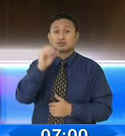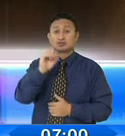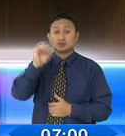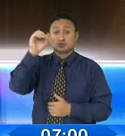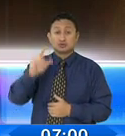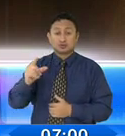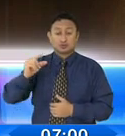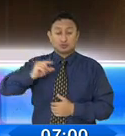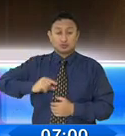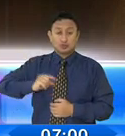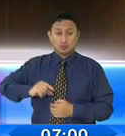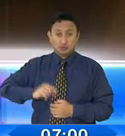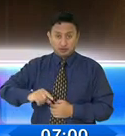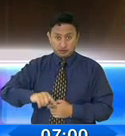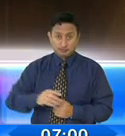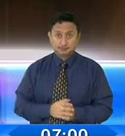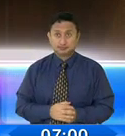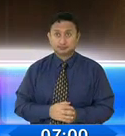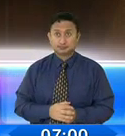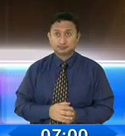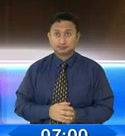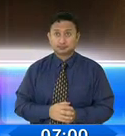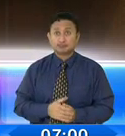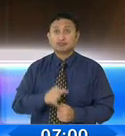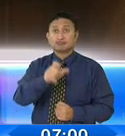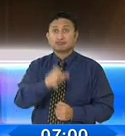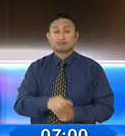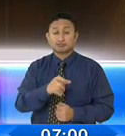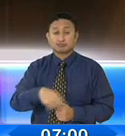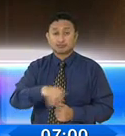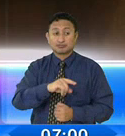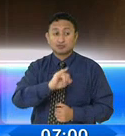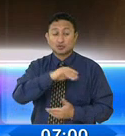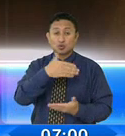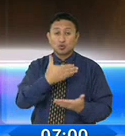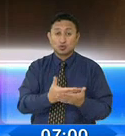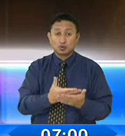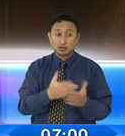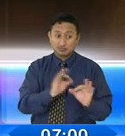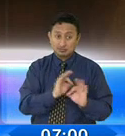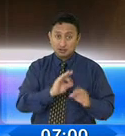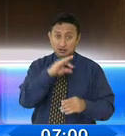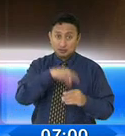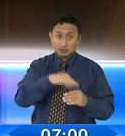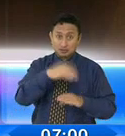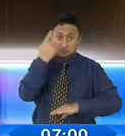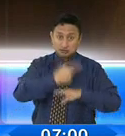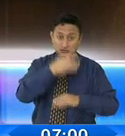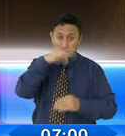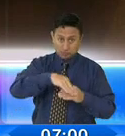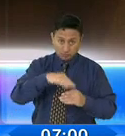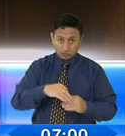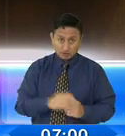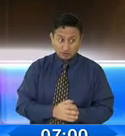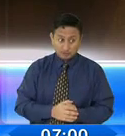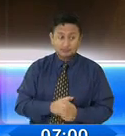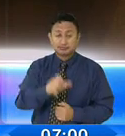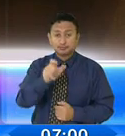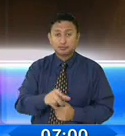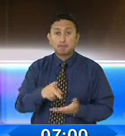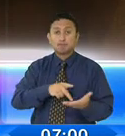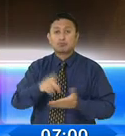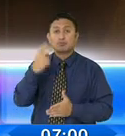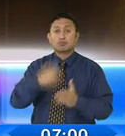salario básico unificado y quienes no integren la junta receptora del voto el día de las elecciones deberán pagar una multa